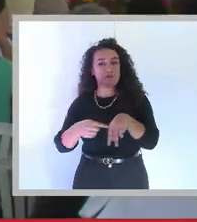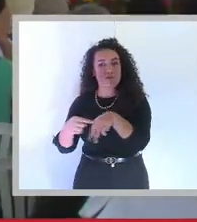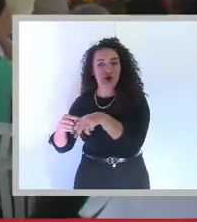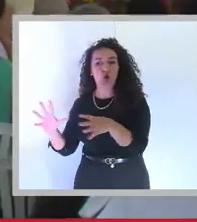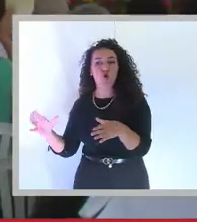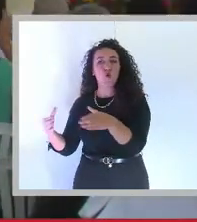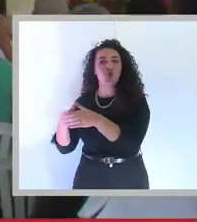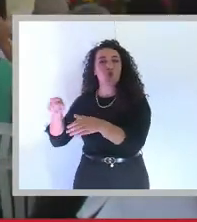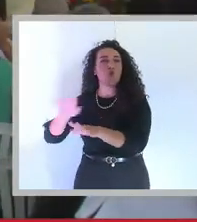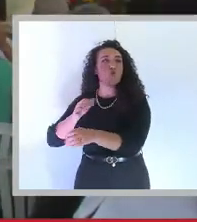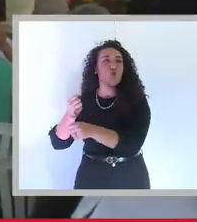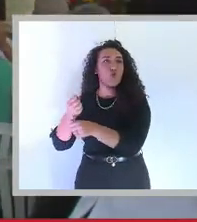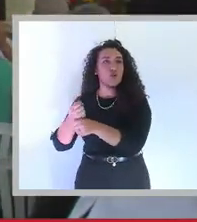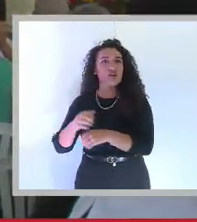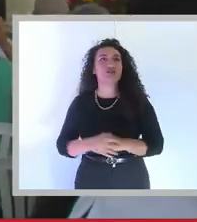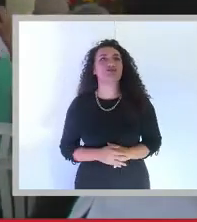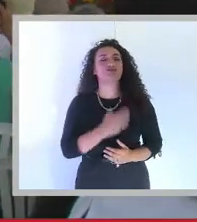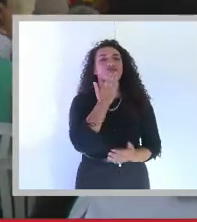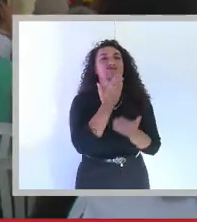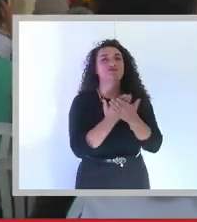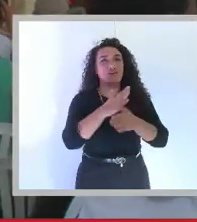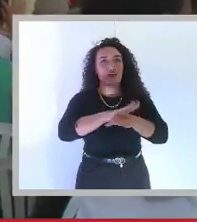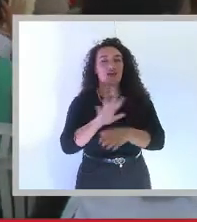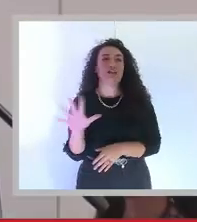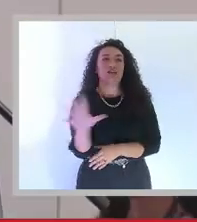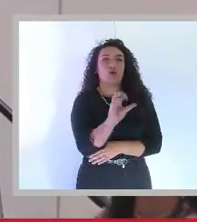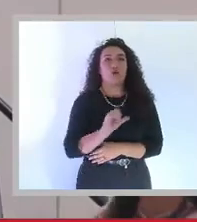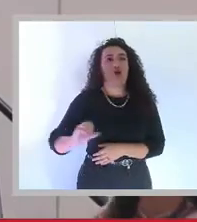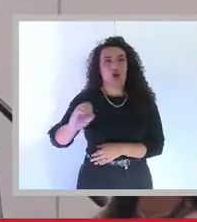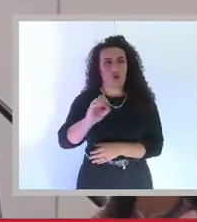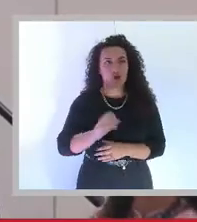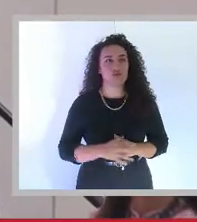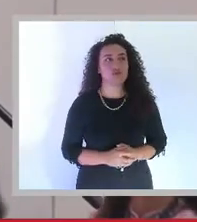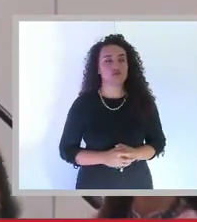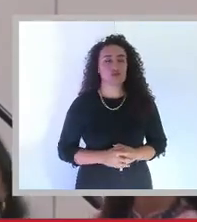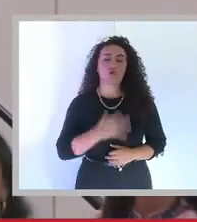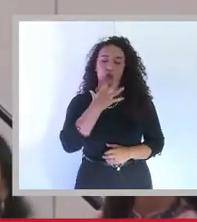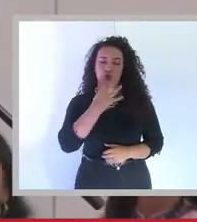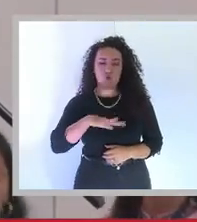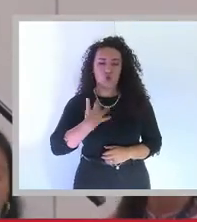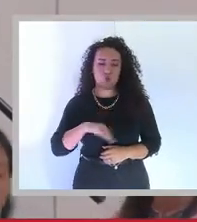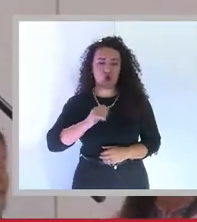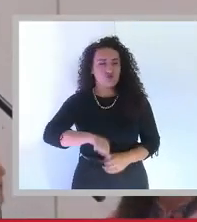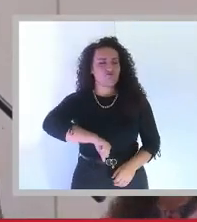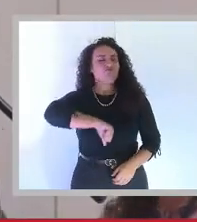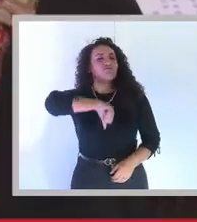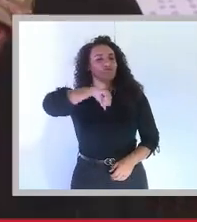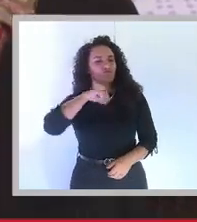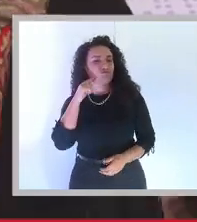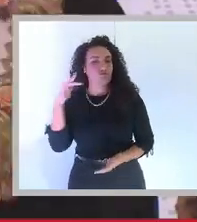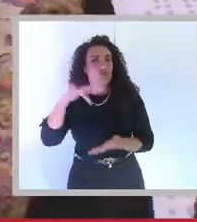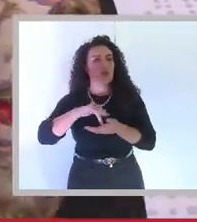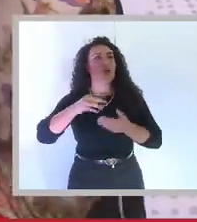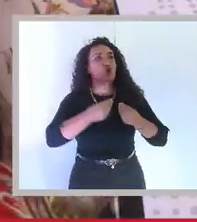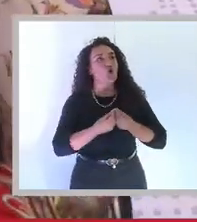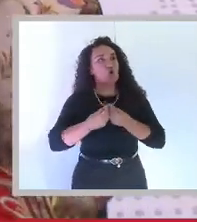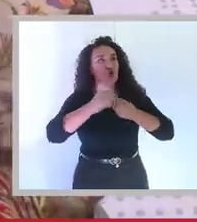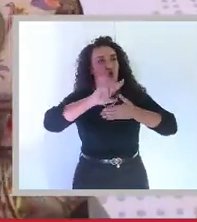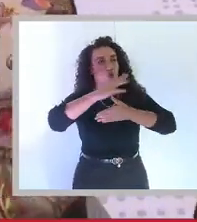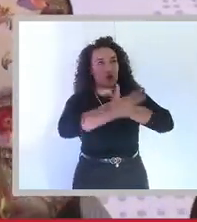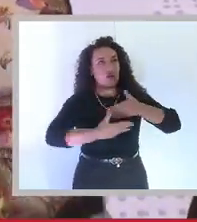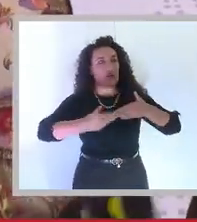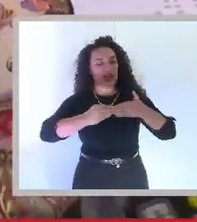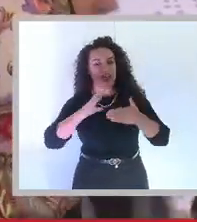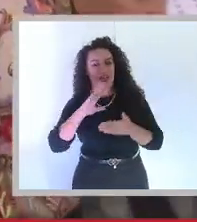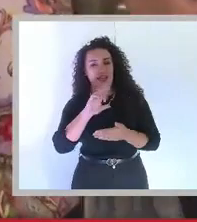Bueno, muchas gracias, querida Lilia. Buenas tardes para todos, para todas. Es un honor desde justamente el Consejo Latinoamericano de Ciencias Sociales,